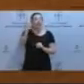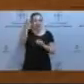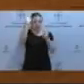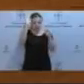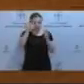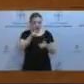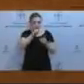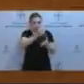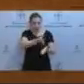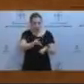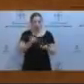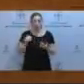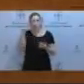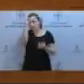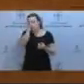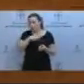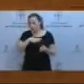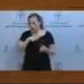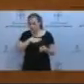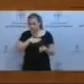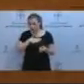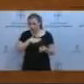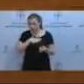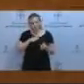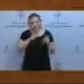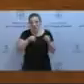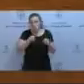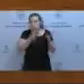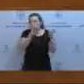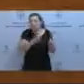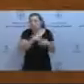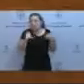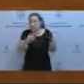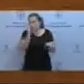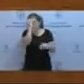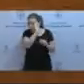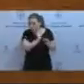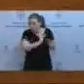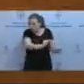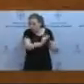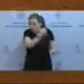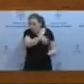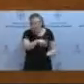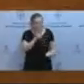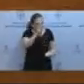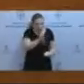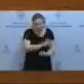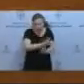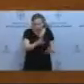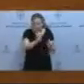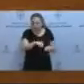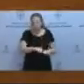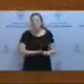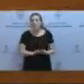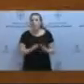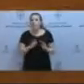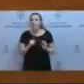tema. Y mire, mi opinión será lo válida que usted quiera. La suya será también lo válida, todo es relativo, cierto. Pero mire,